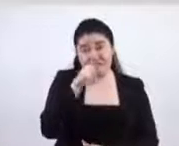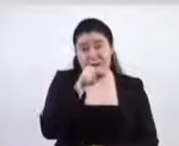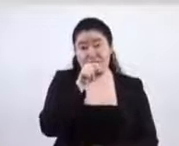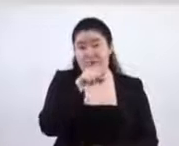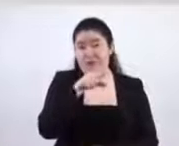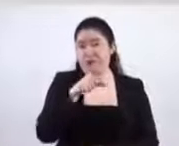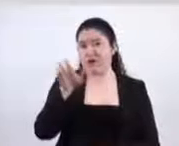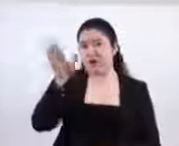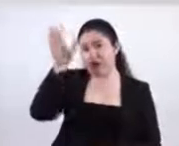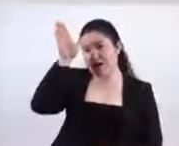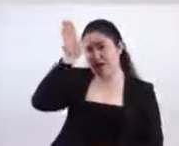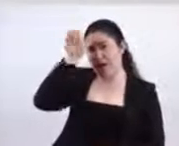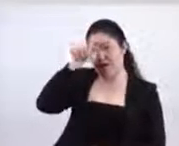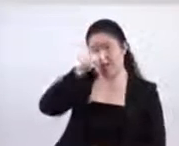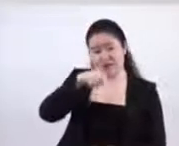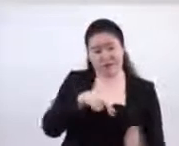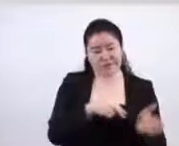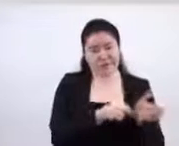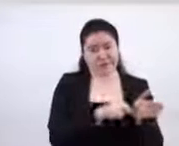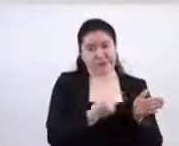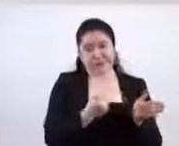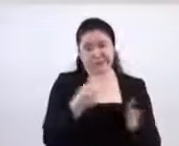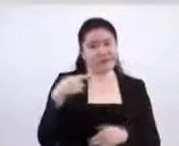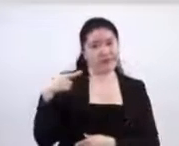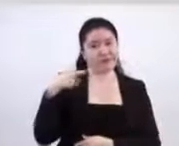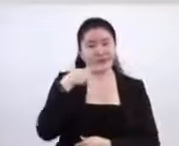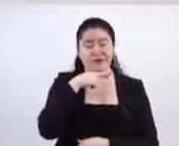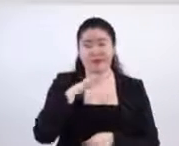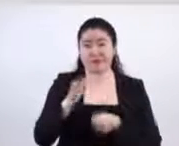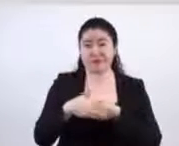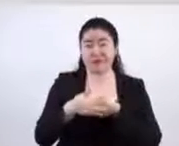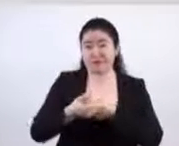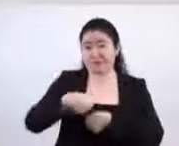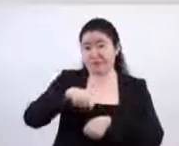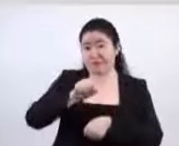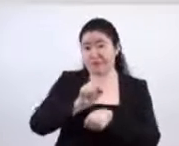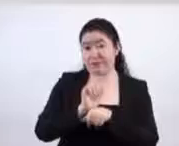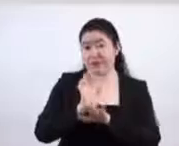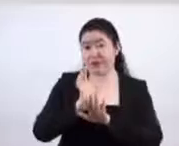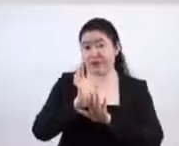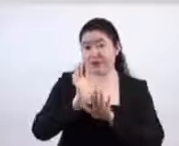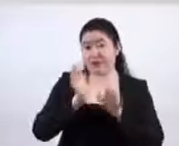el convenio, que lo puedan firmar de inmediato esta semana que viene y poder recibir